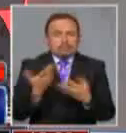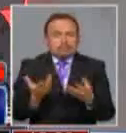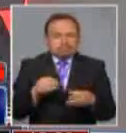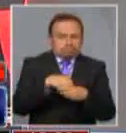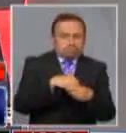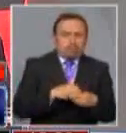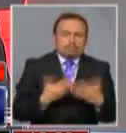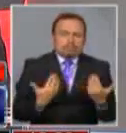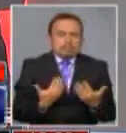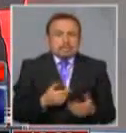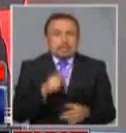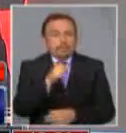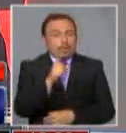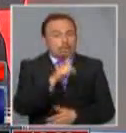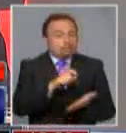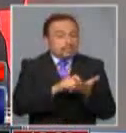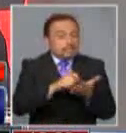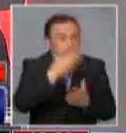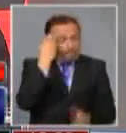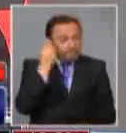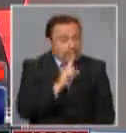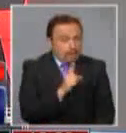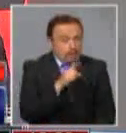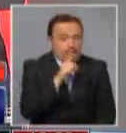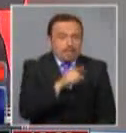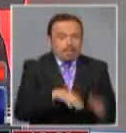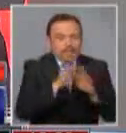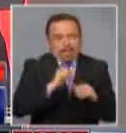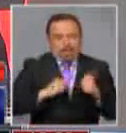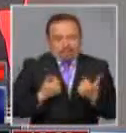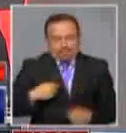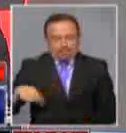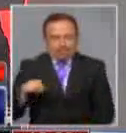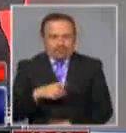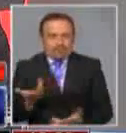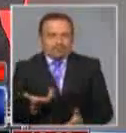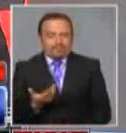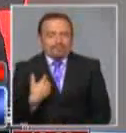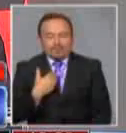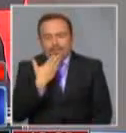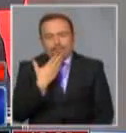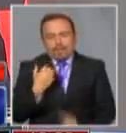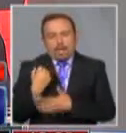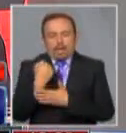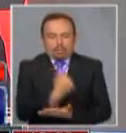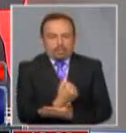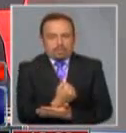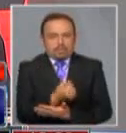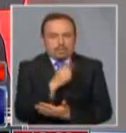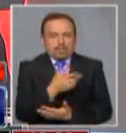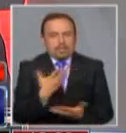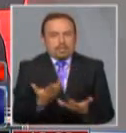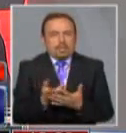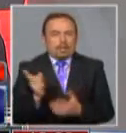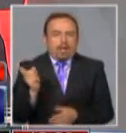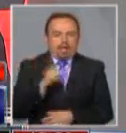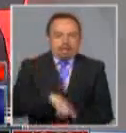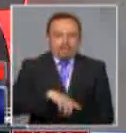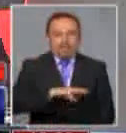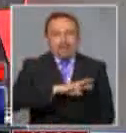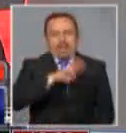No se olvide el señor subsecretario que bueno él es más joven que nosotros que nosotros también ayudamos a la vuelta a la